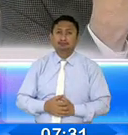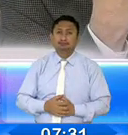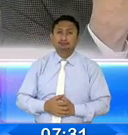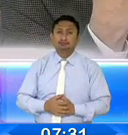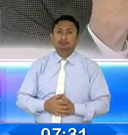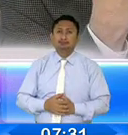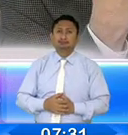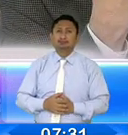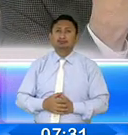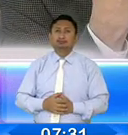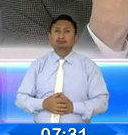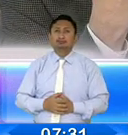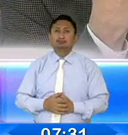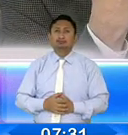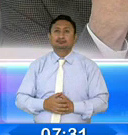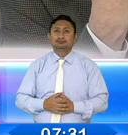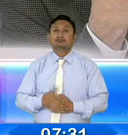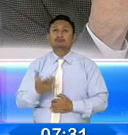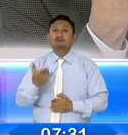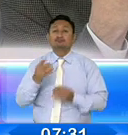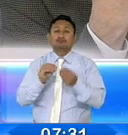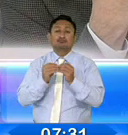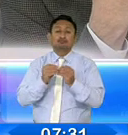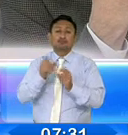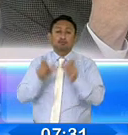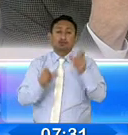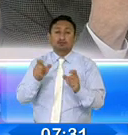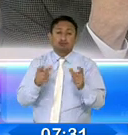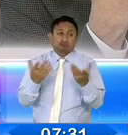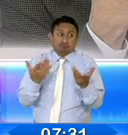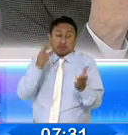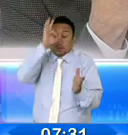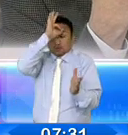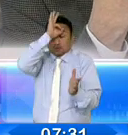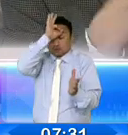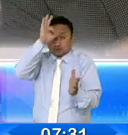No te puedo decir el número, pero sí va a haber un contingente importante